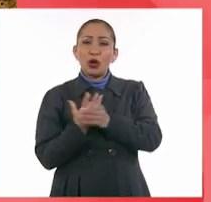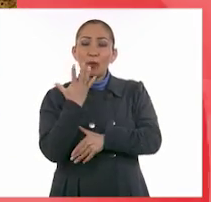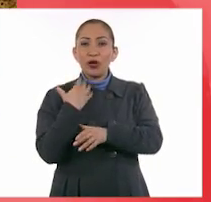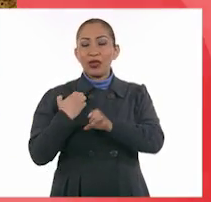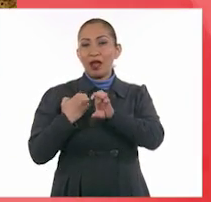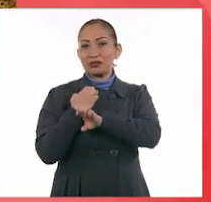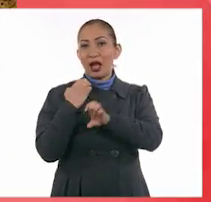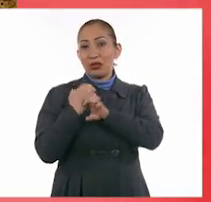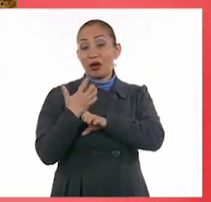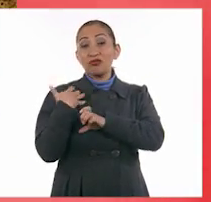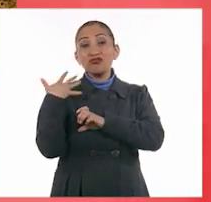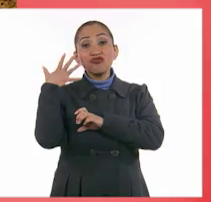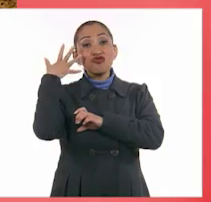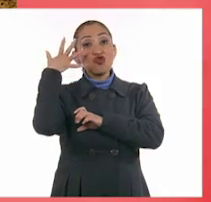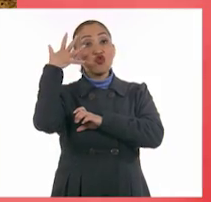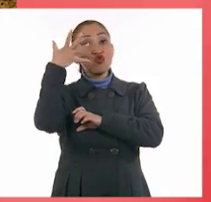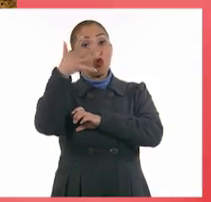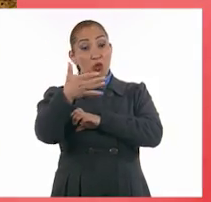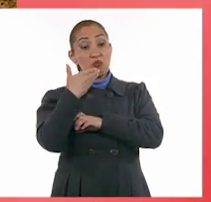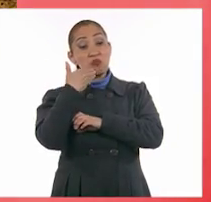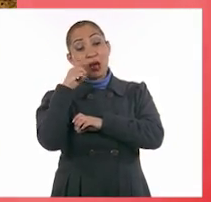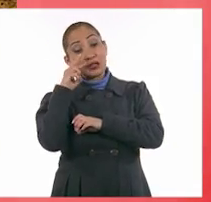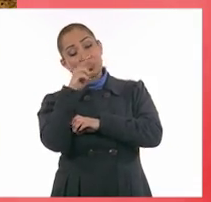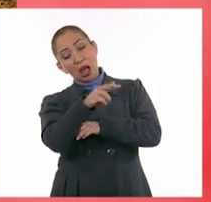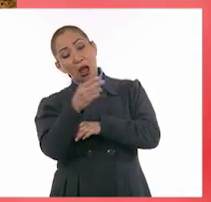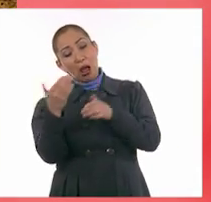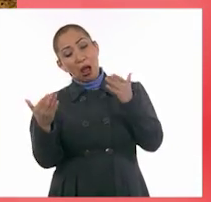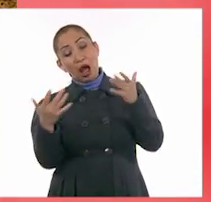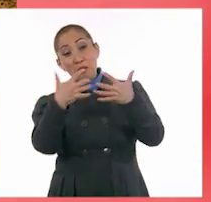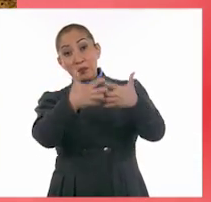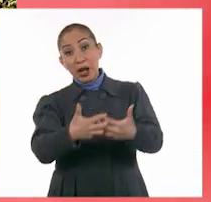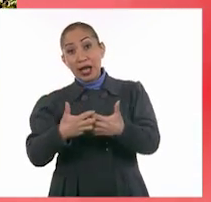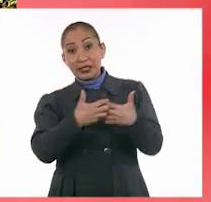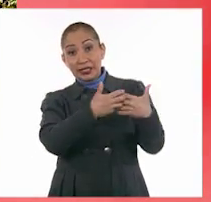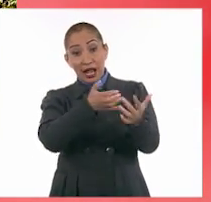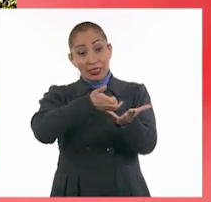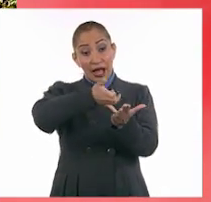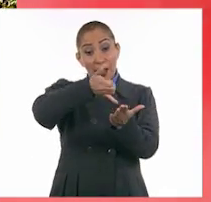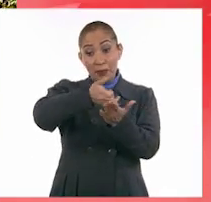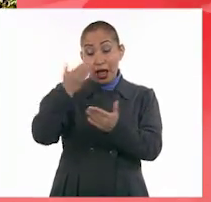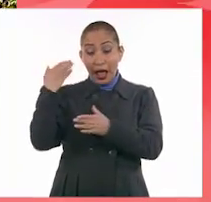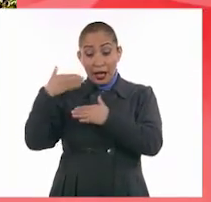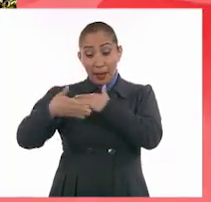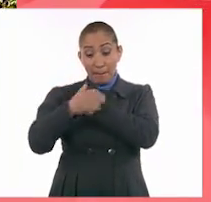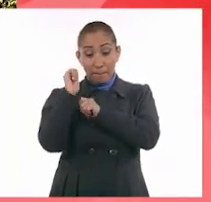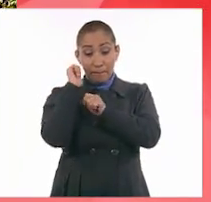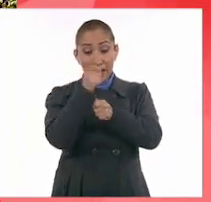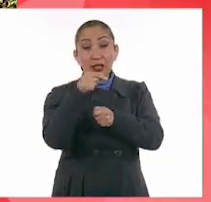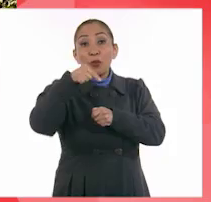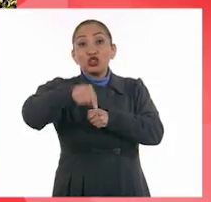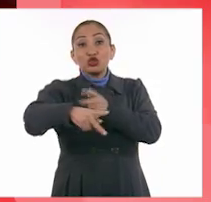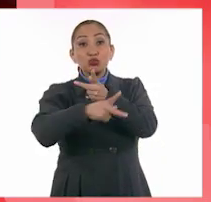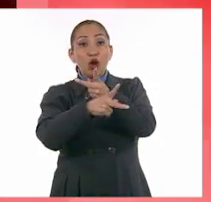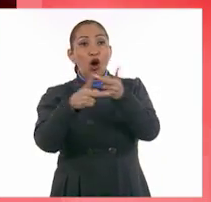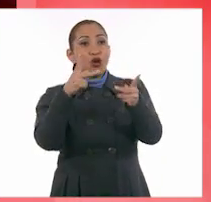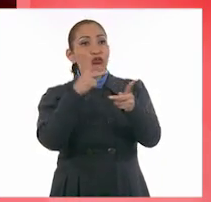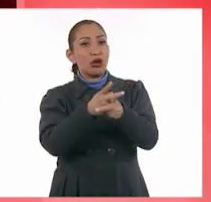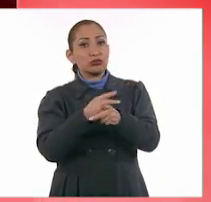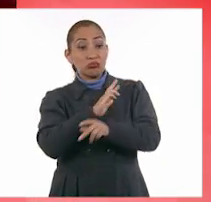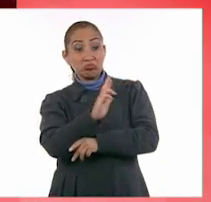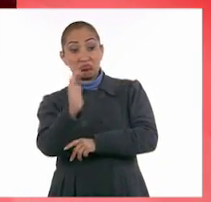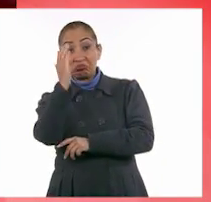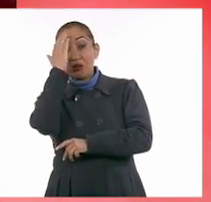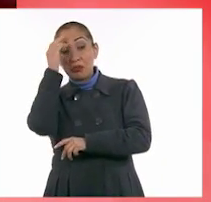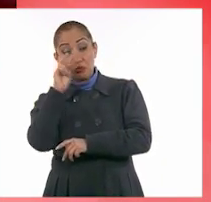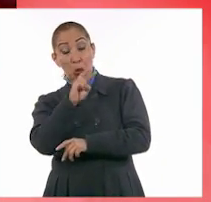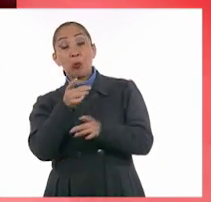estado, tiene un futuro prometedor si se apuntala a la industria de la agricultura y la pesca, ya que sus productos son